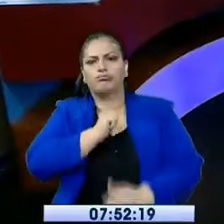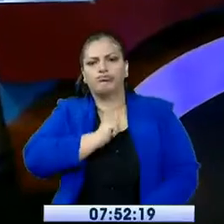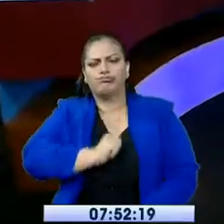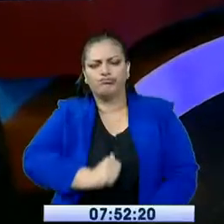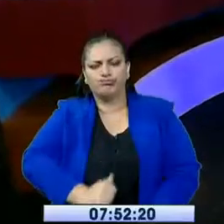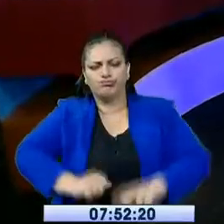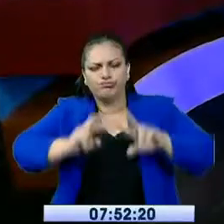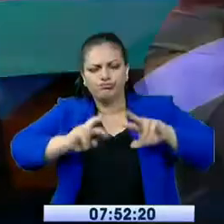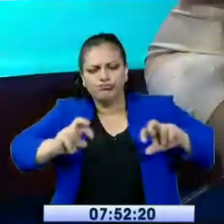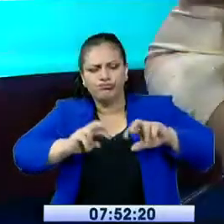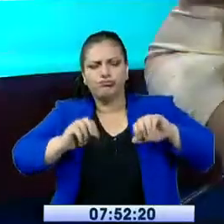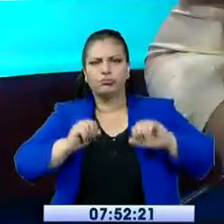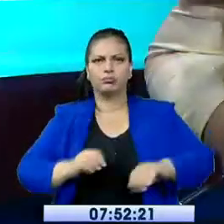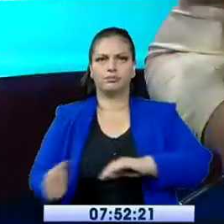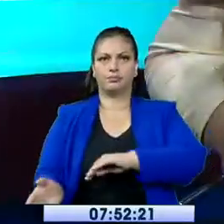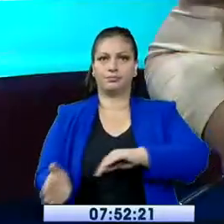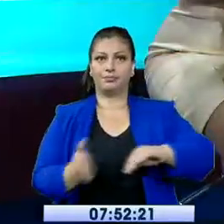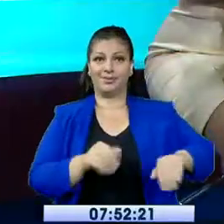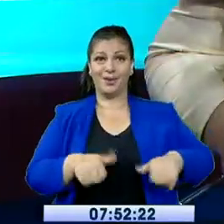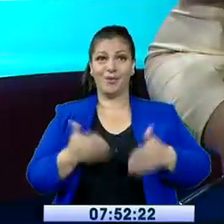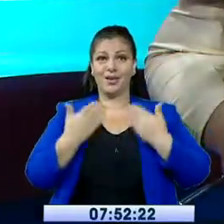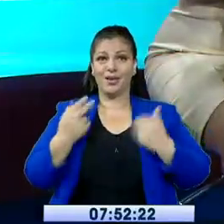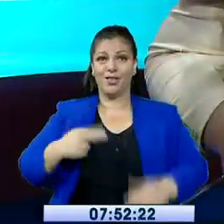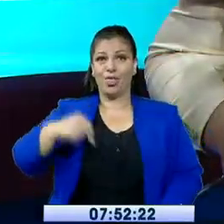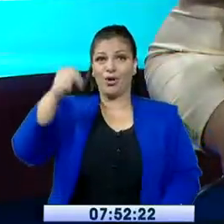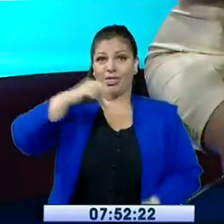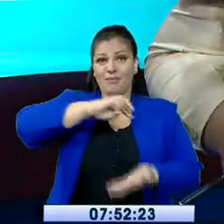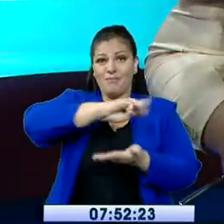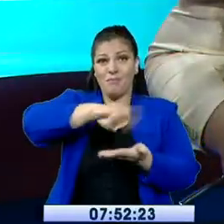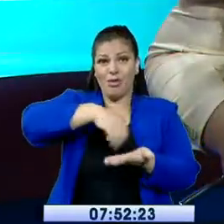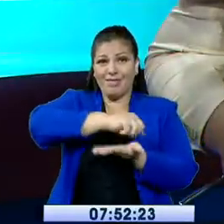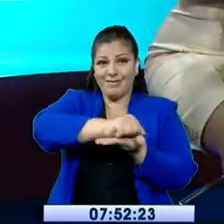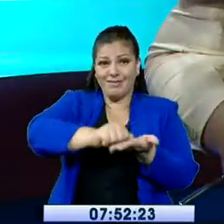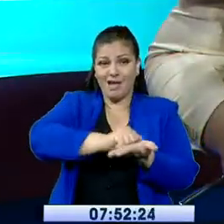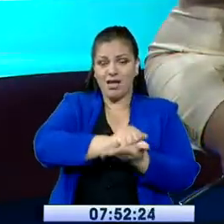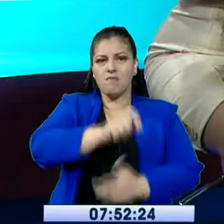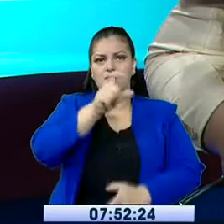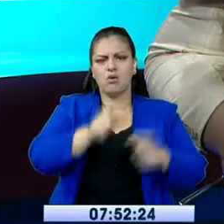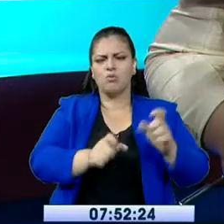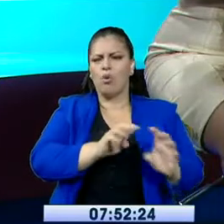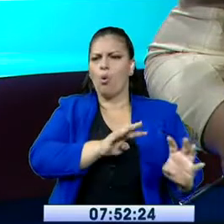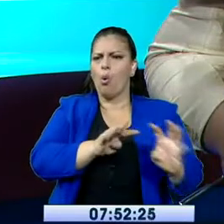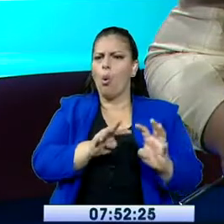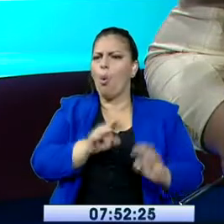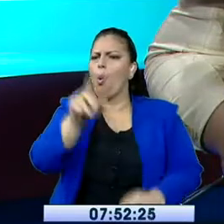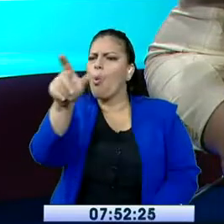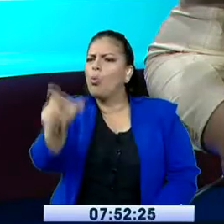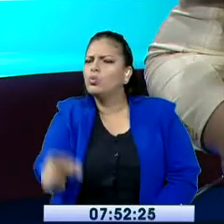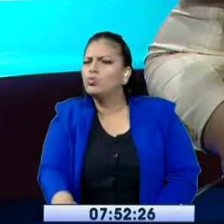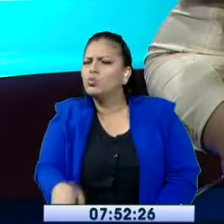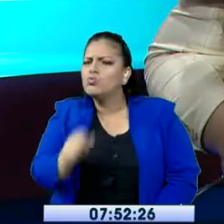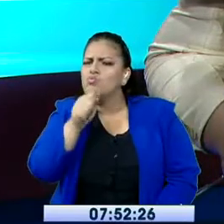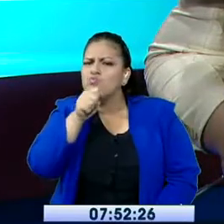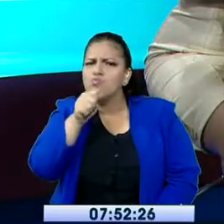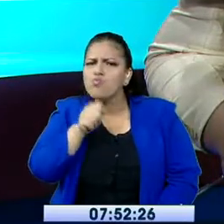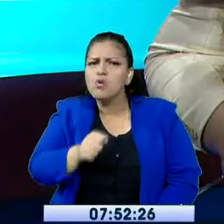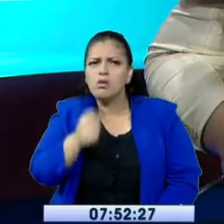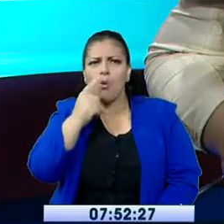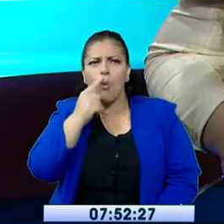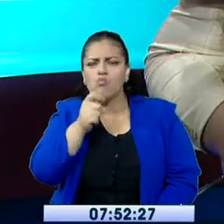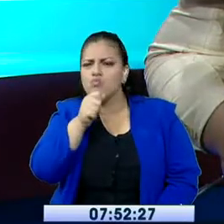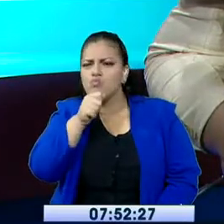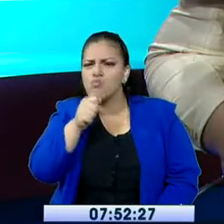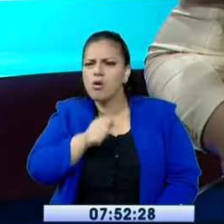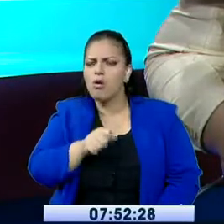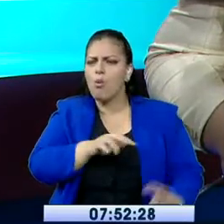Por otra parte, habitantes de Monte Sinaí, en Guayaquil, solicitan ayuda para un adulto mayor que fue abandonado por su familia, cuentan los vecinos,